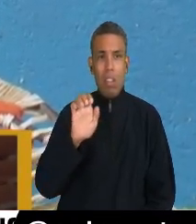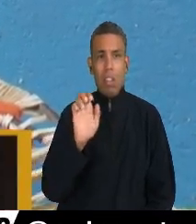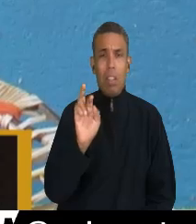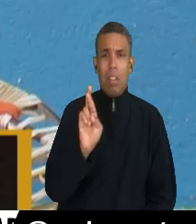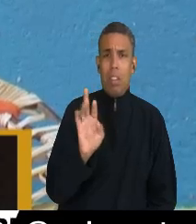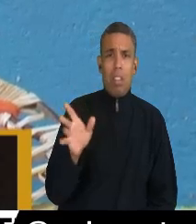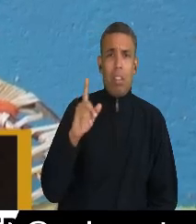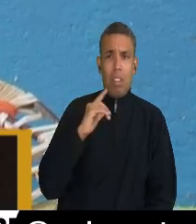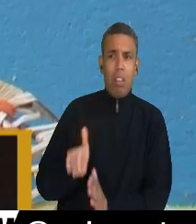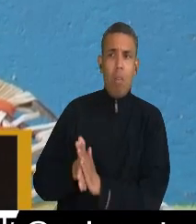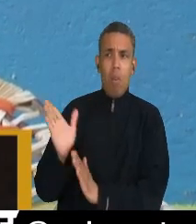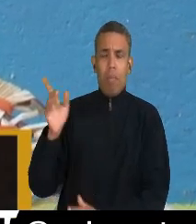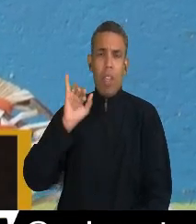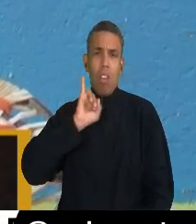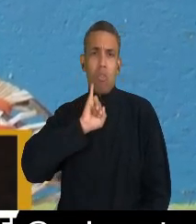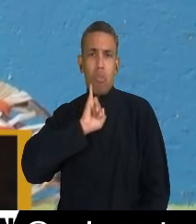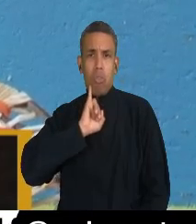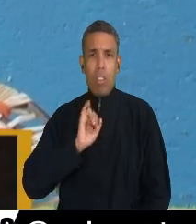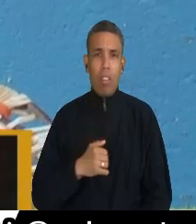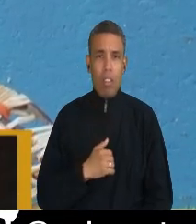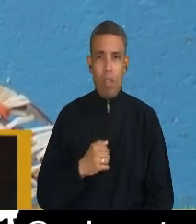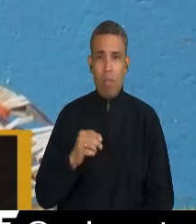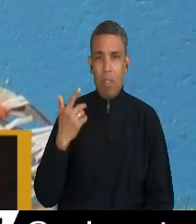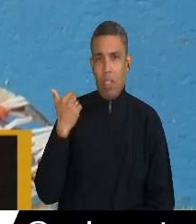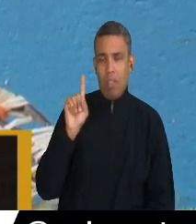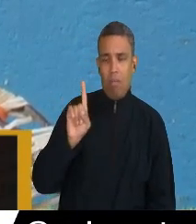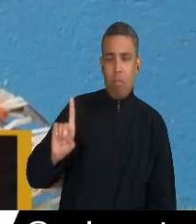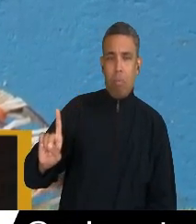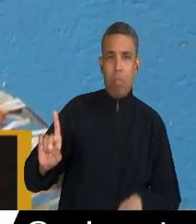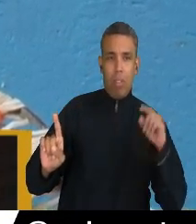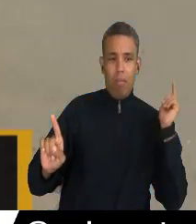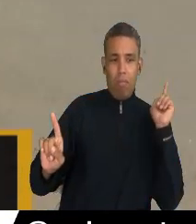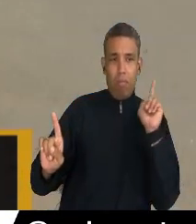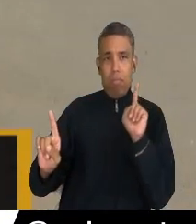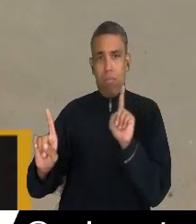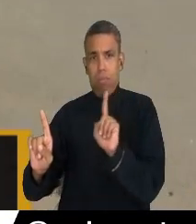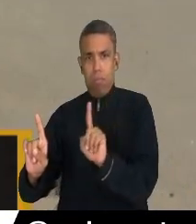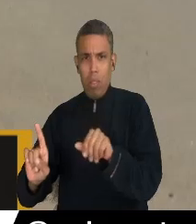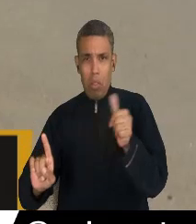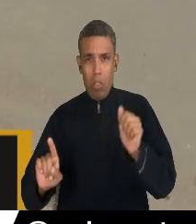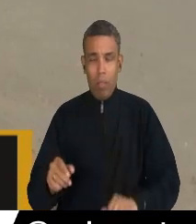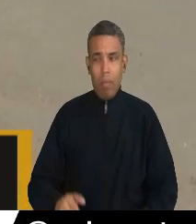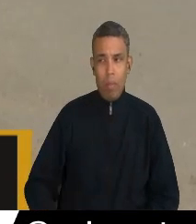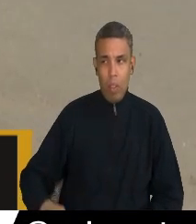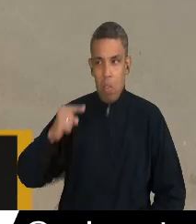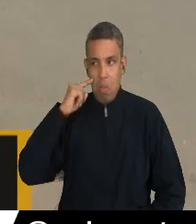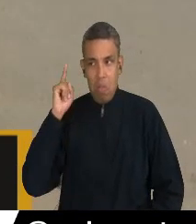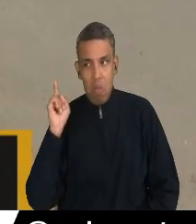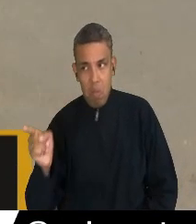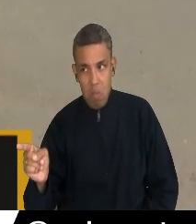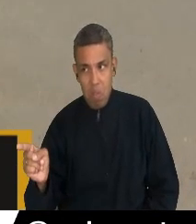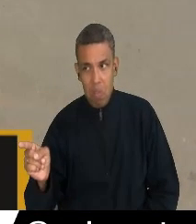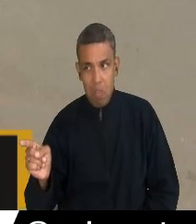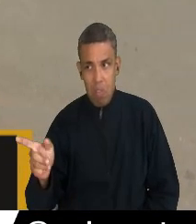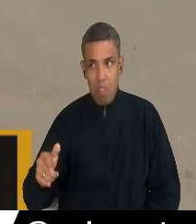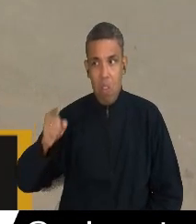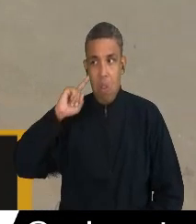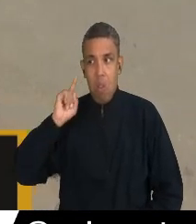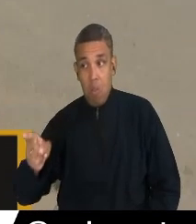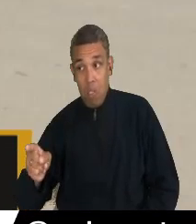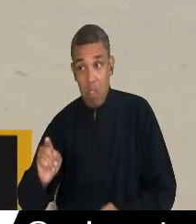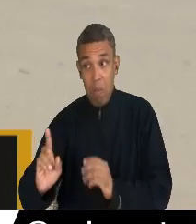mató y le dijo estas palabras: Ñero, cuídese, porque si usted no me mata a mí, yo sí lo